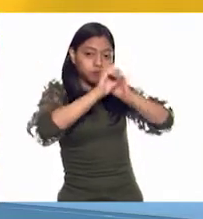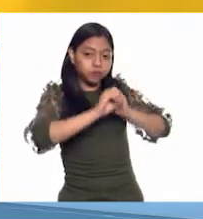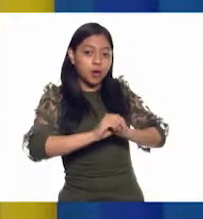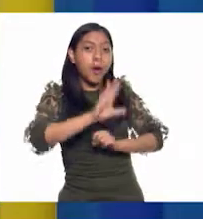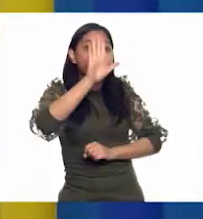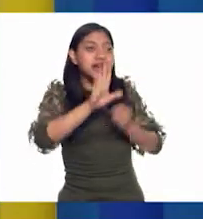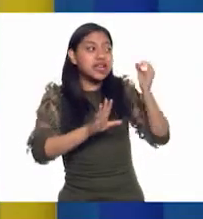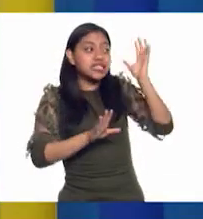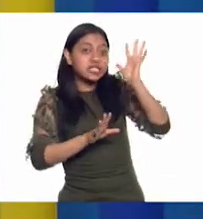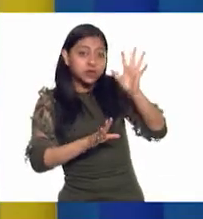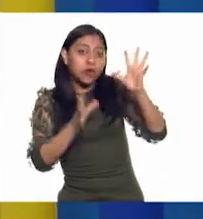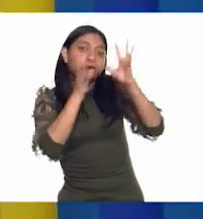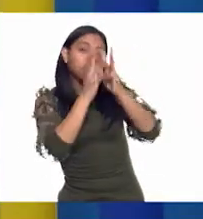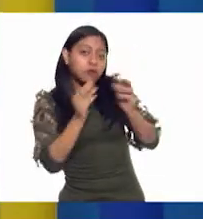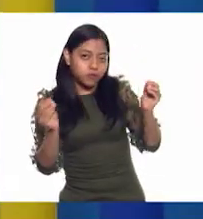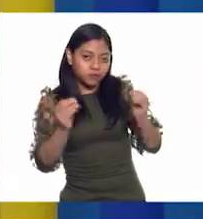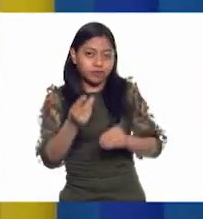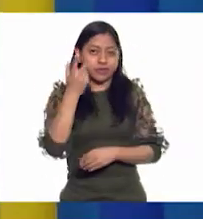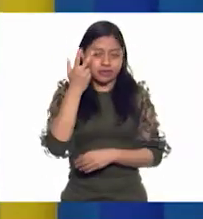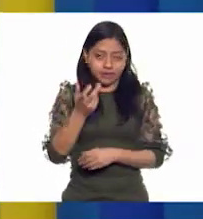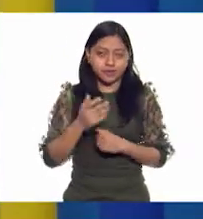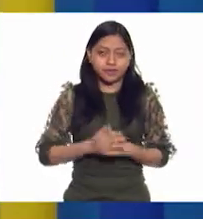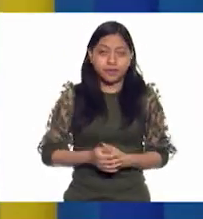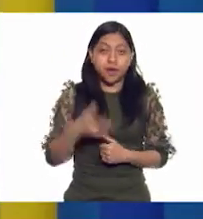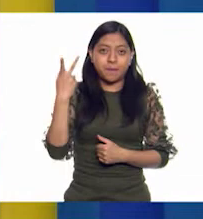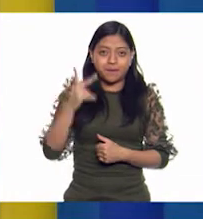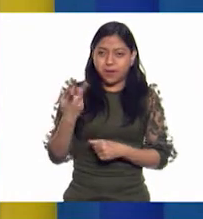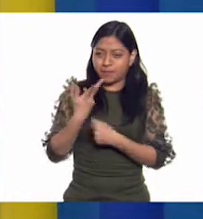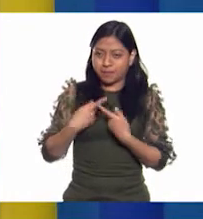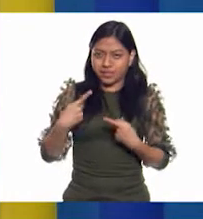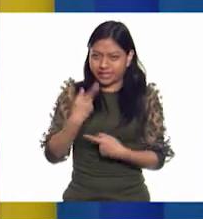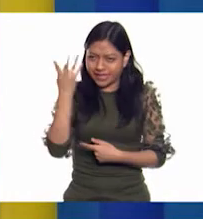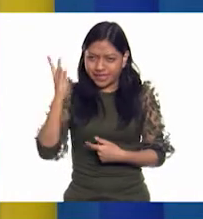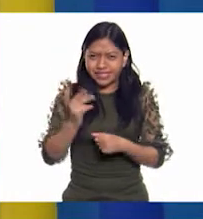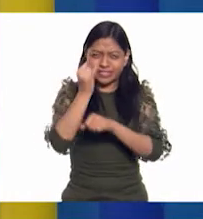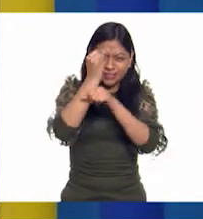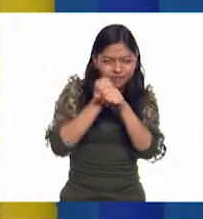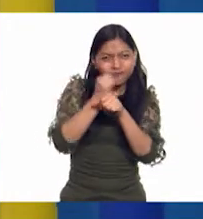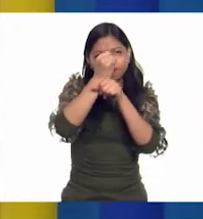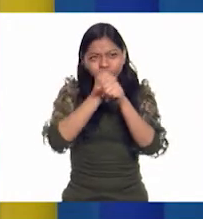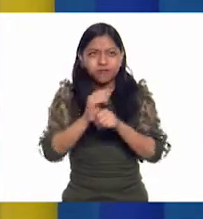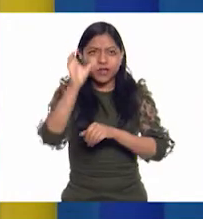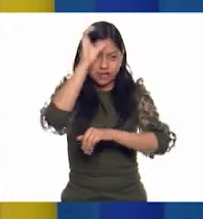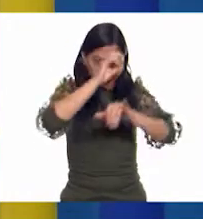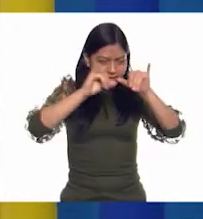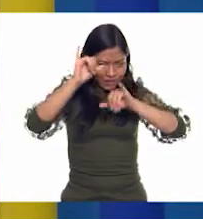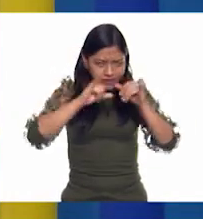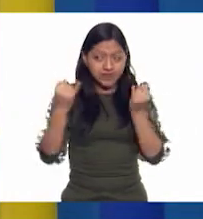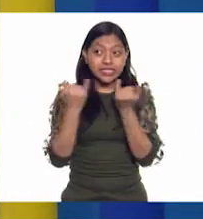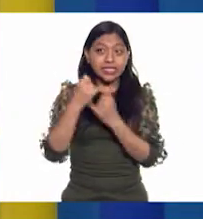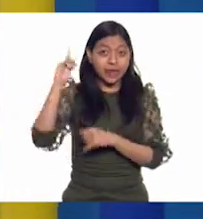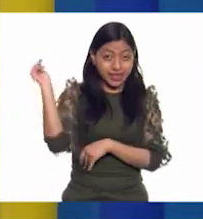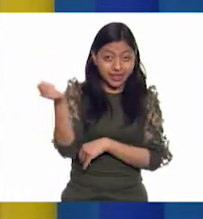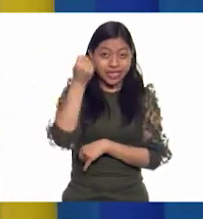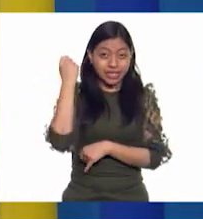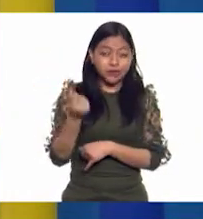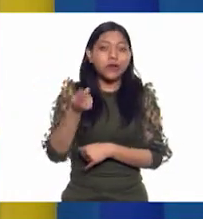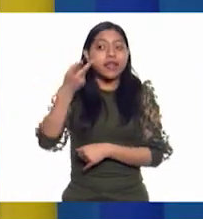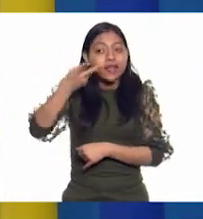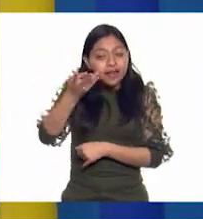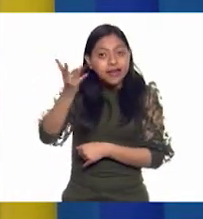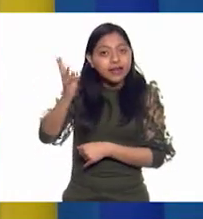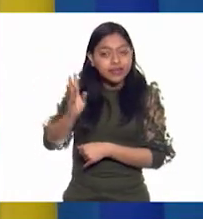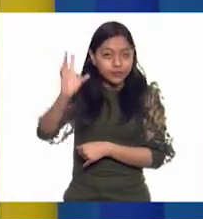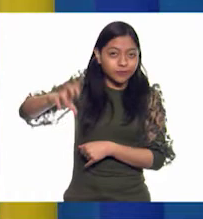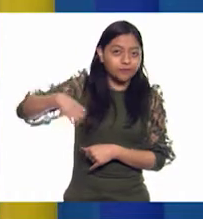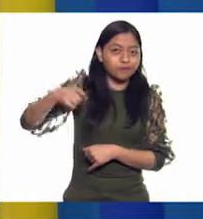cielo. Efectivamente, pero gracias a los avances científicos y tecnológicos, así como a todas las investigaciones